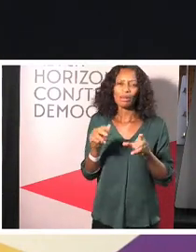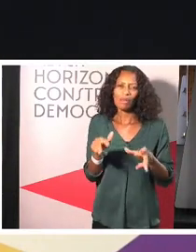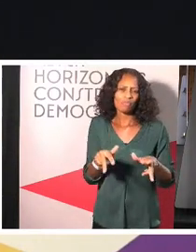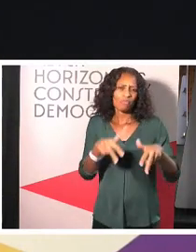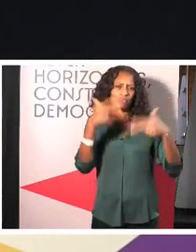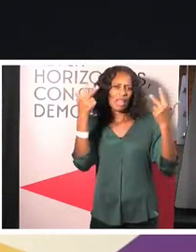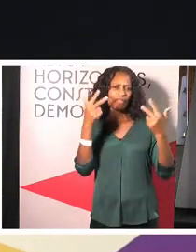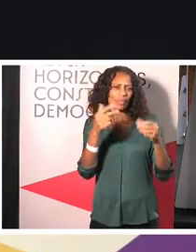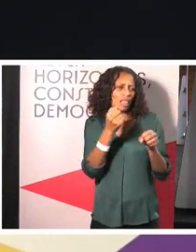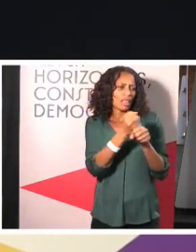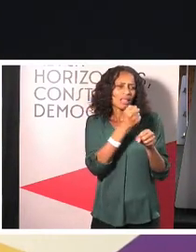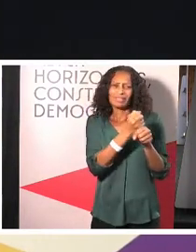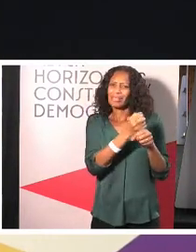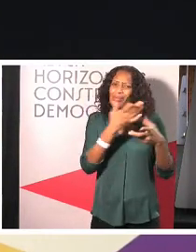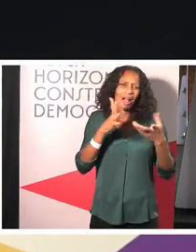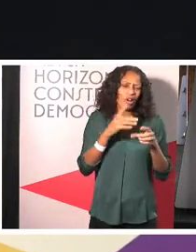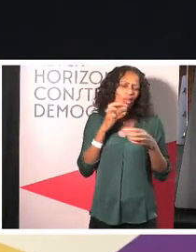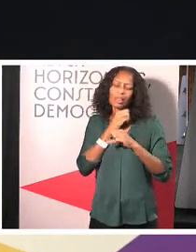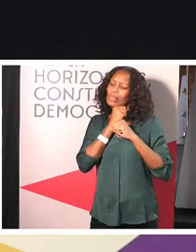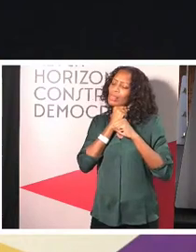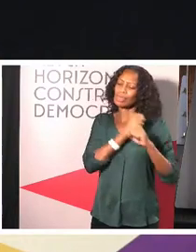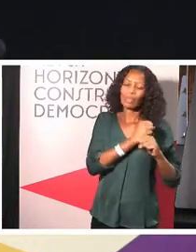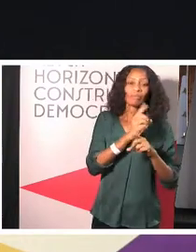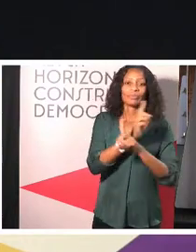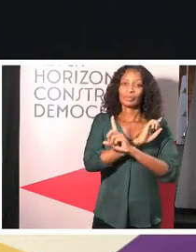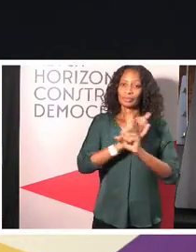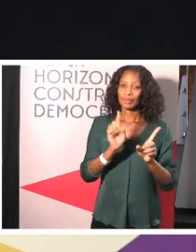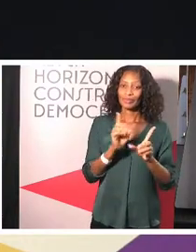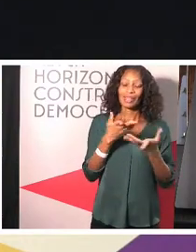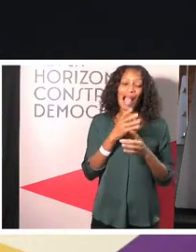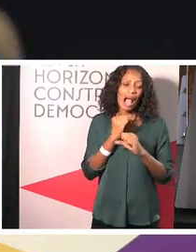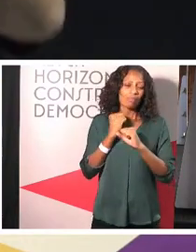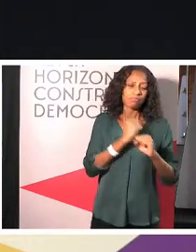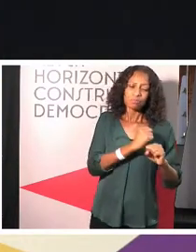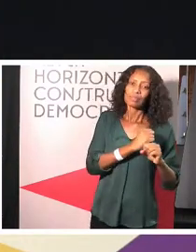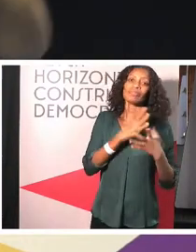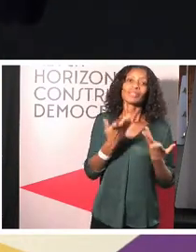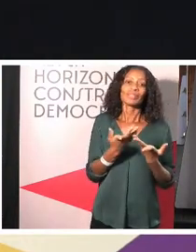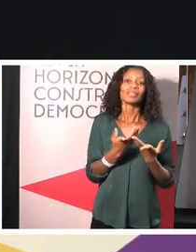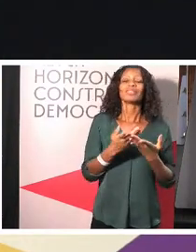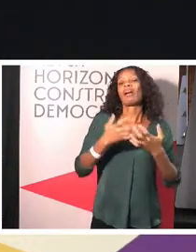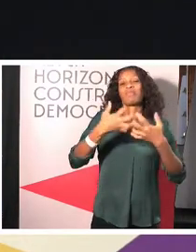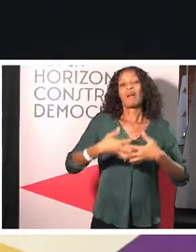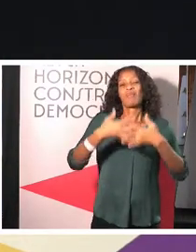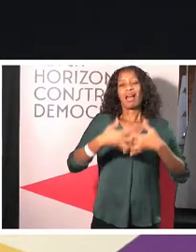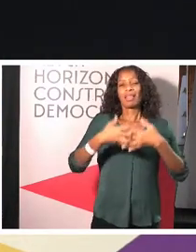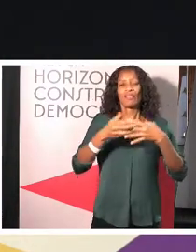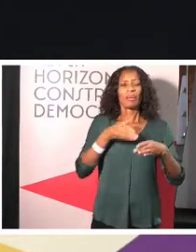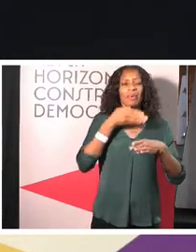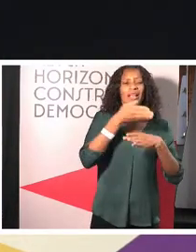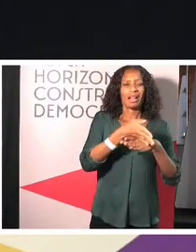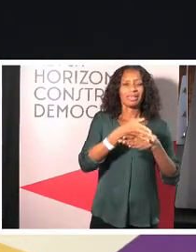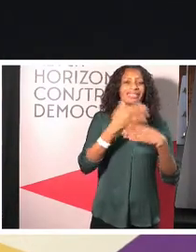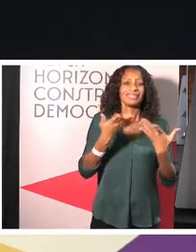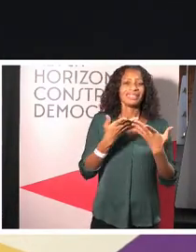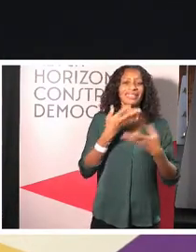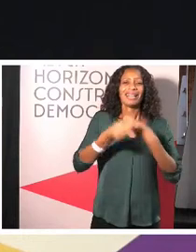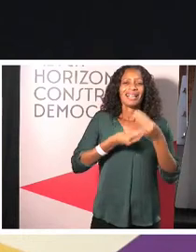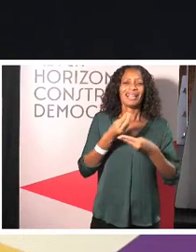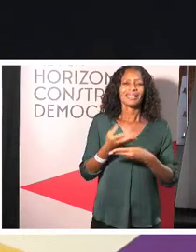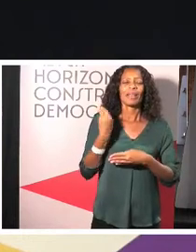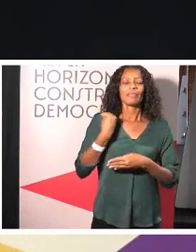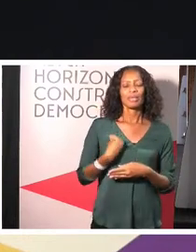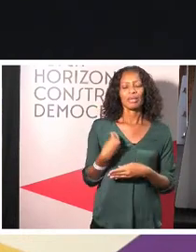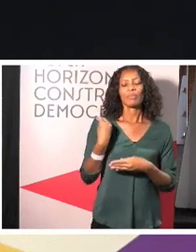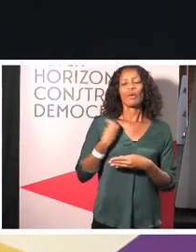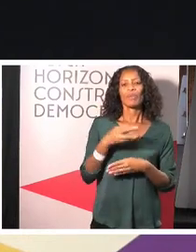del trabajo ya no están sujetas a una actividad única, que es la de ir a la fábrica y hacer siempre lo mismo. Y Marx decía